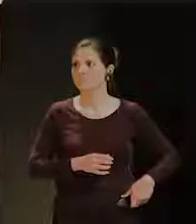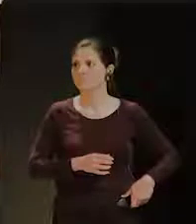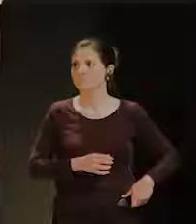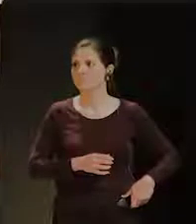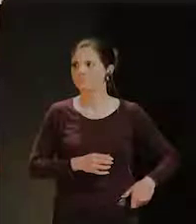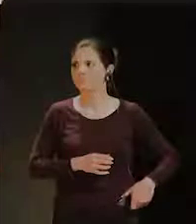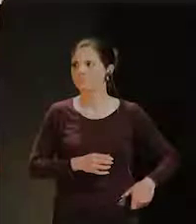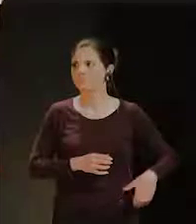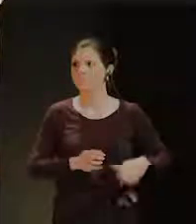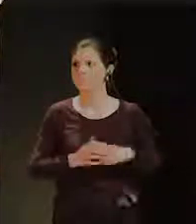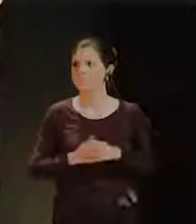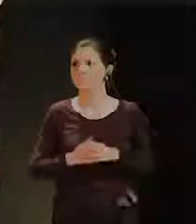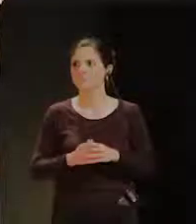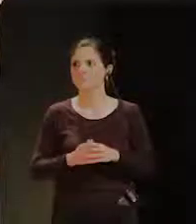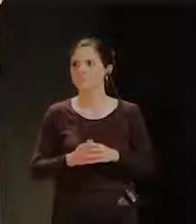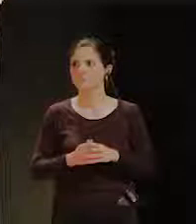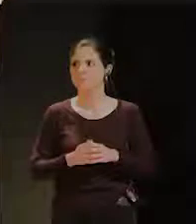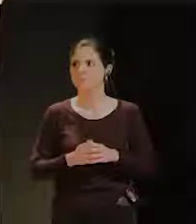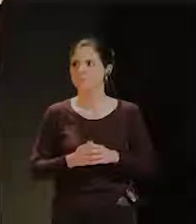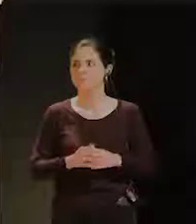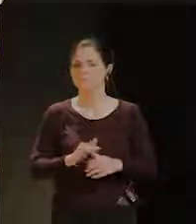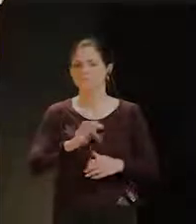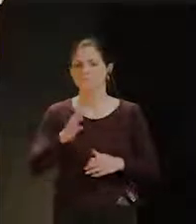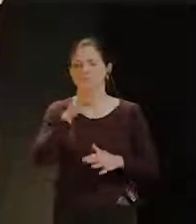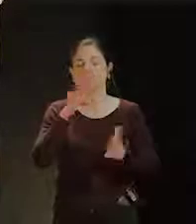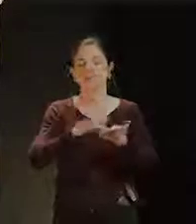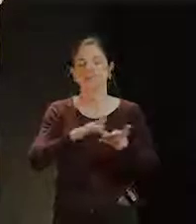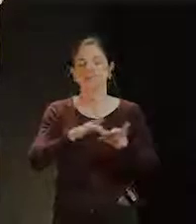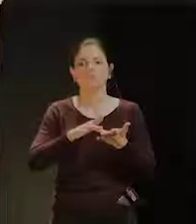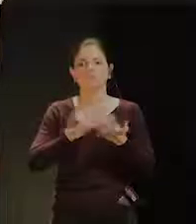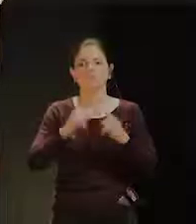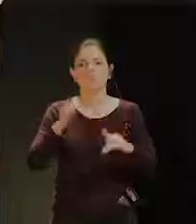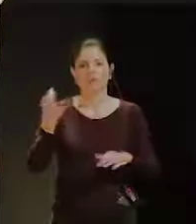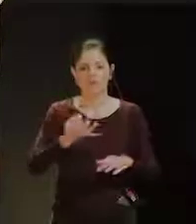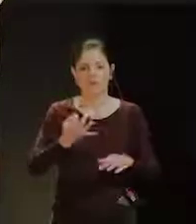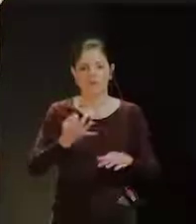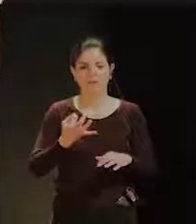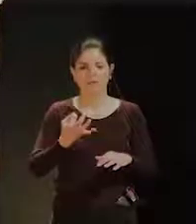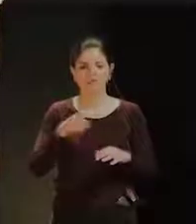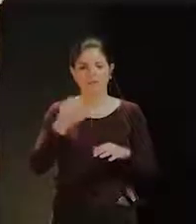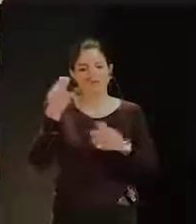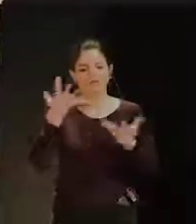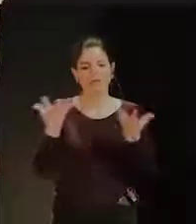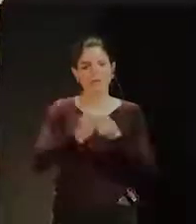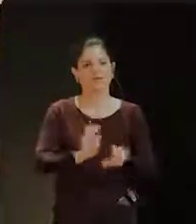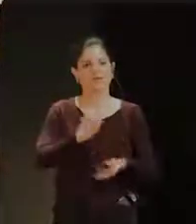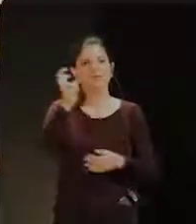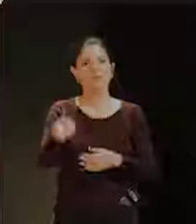mates. Ir a las actuaciones, quieren también estar junto a